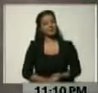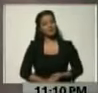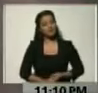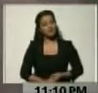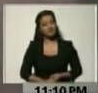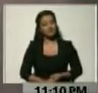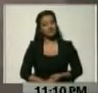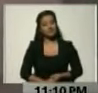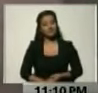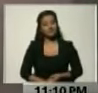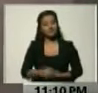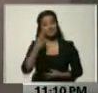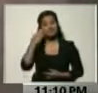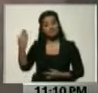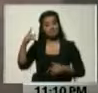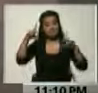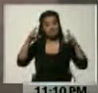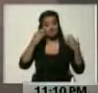Estoy diciendo.